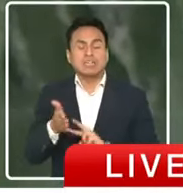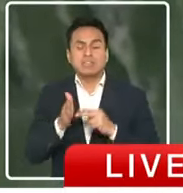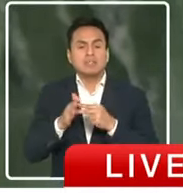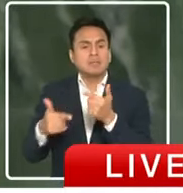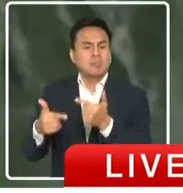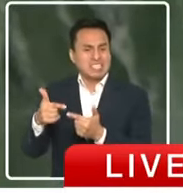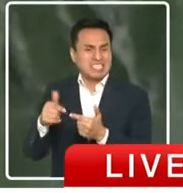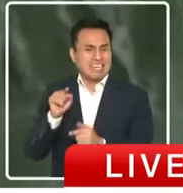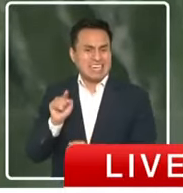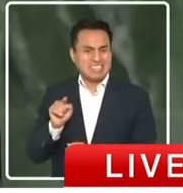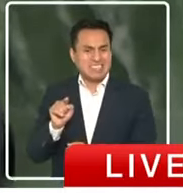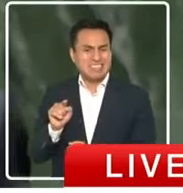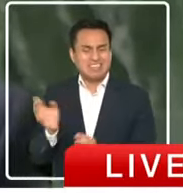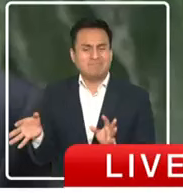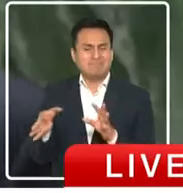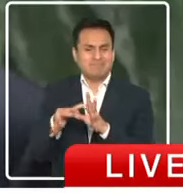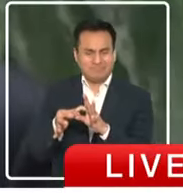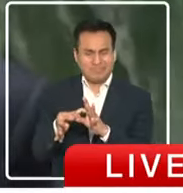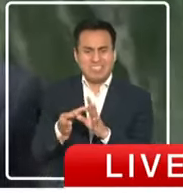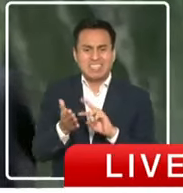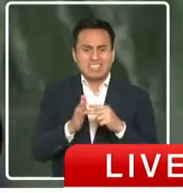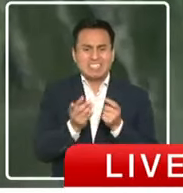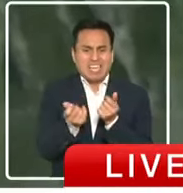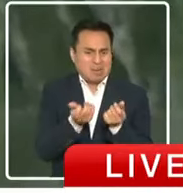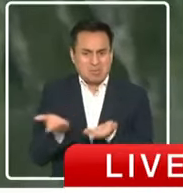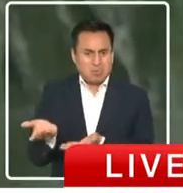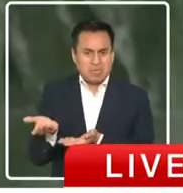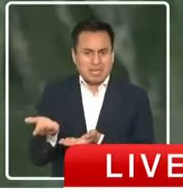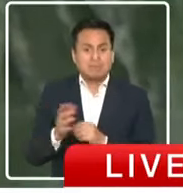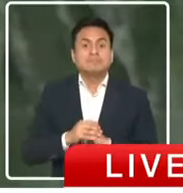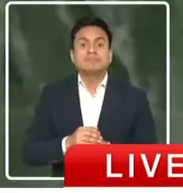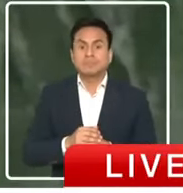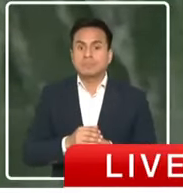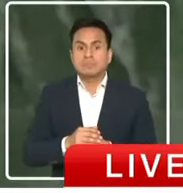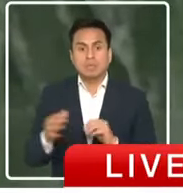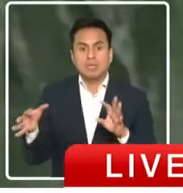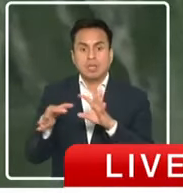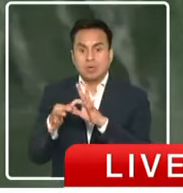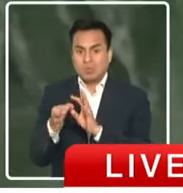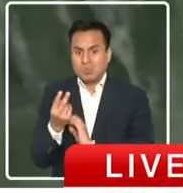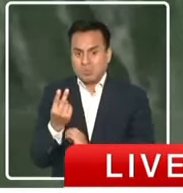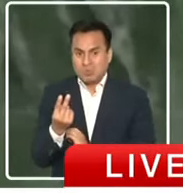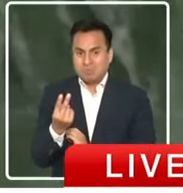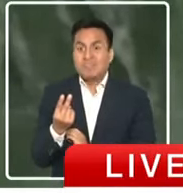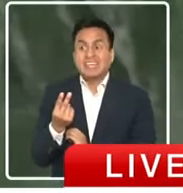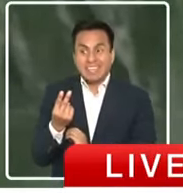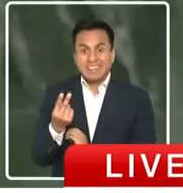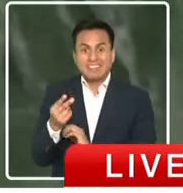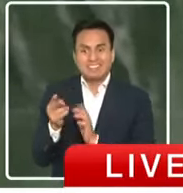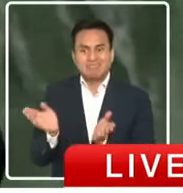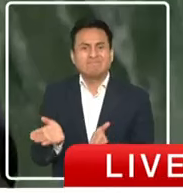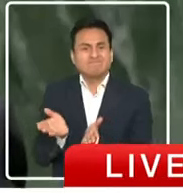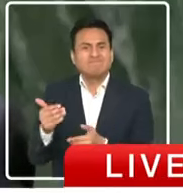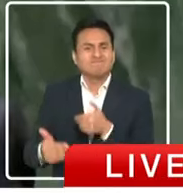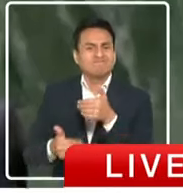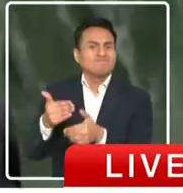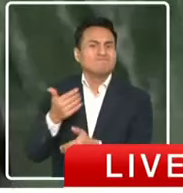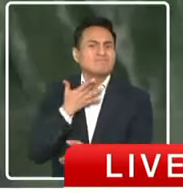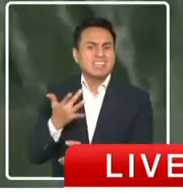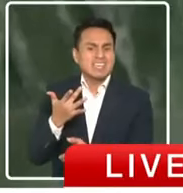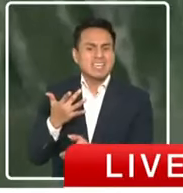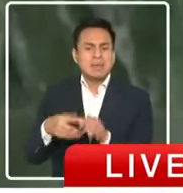política se conjuga con la crisis económica. Y en conjunto, estas han empujado